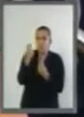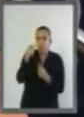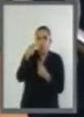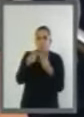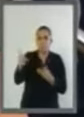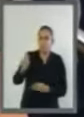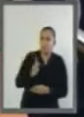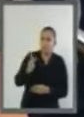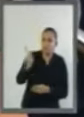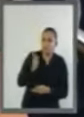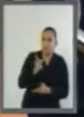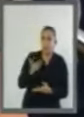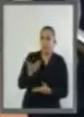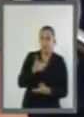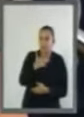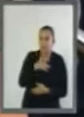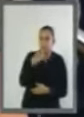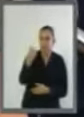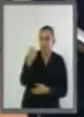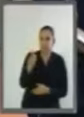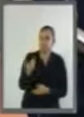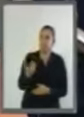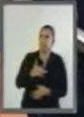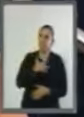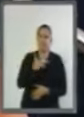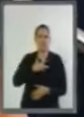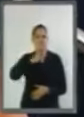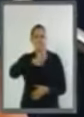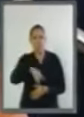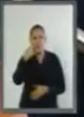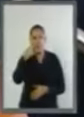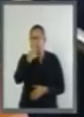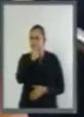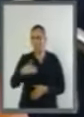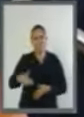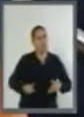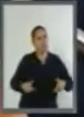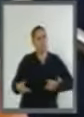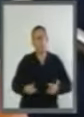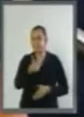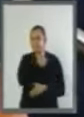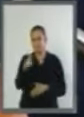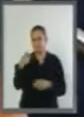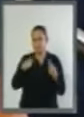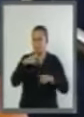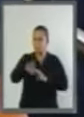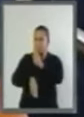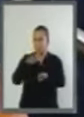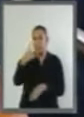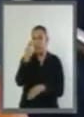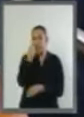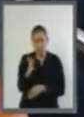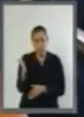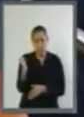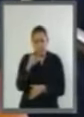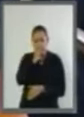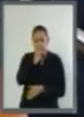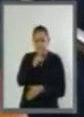y el momento de la condena. Son vidas las que se pierden. Pero también, compañeros, hagamos el espacio para reflexionar en